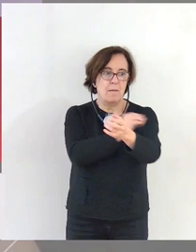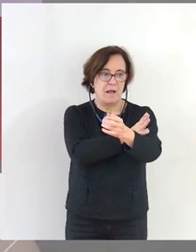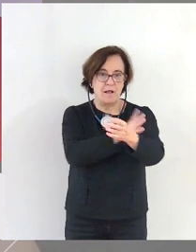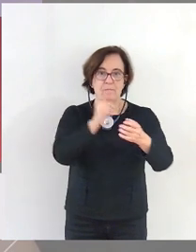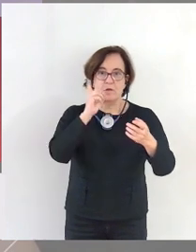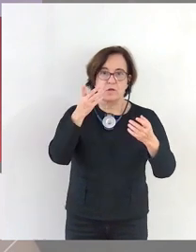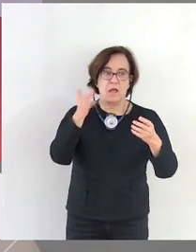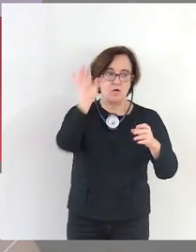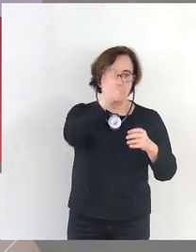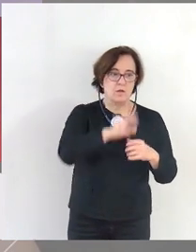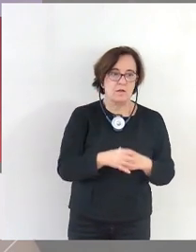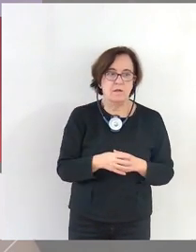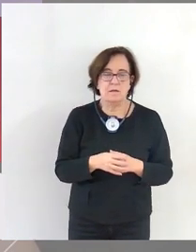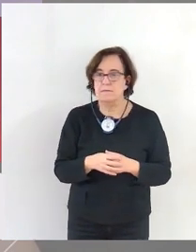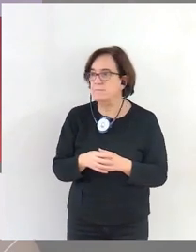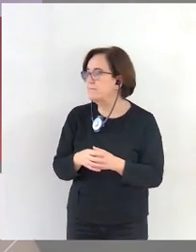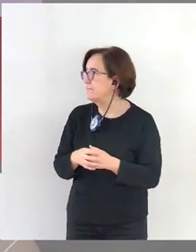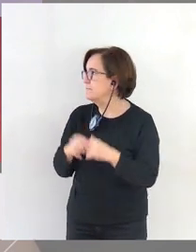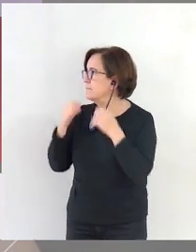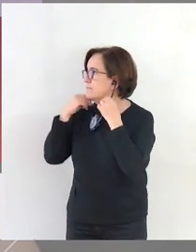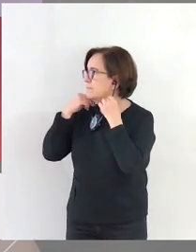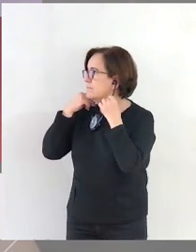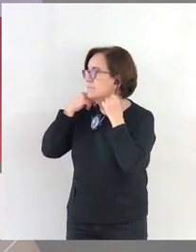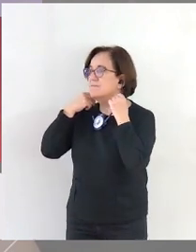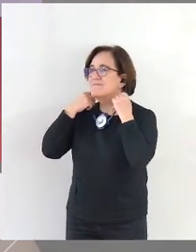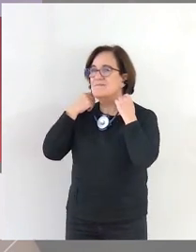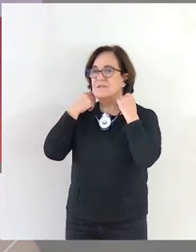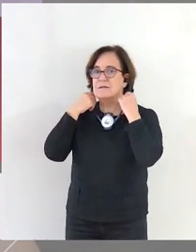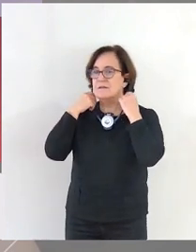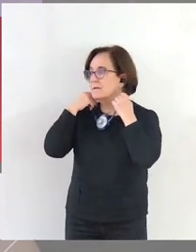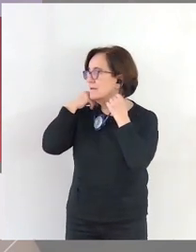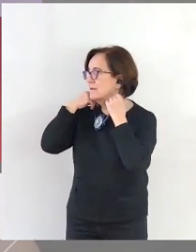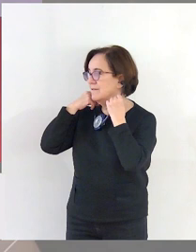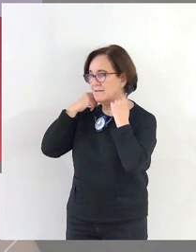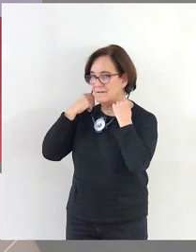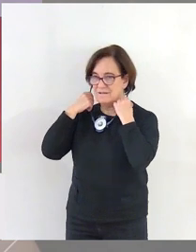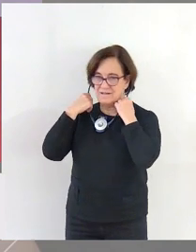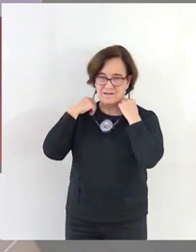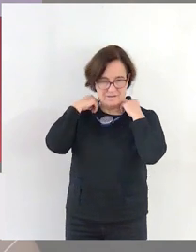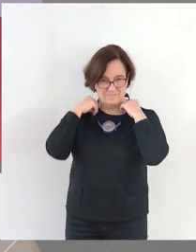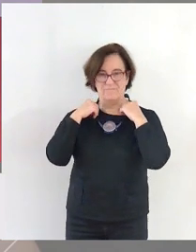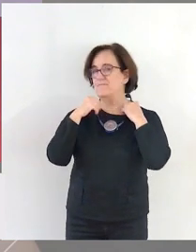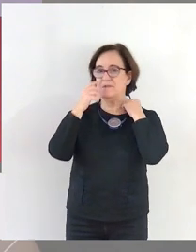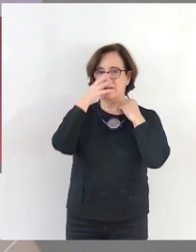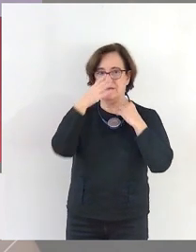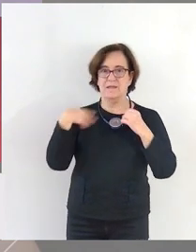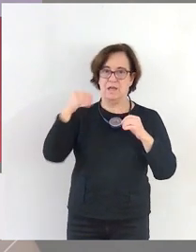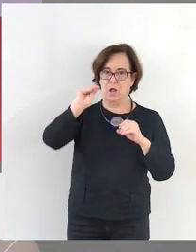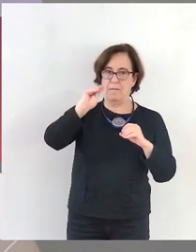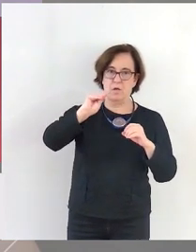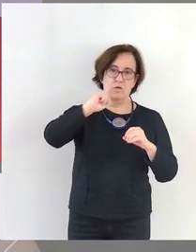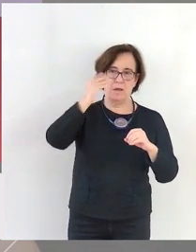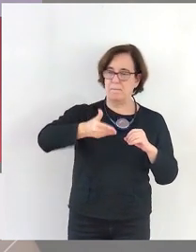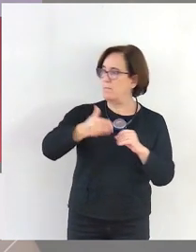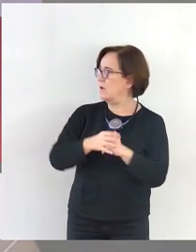perspectiva más humanista yo antes de empezar quiero hacer una pregunta que es